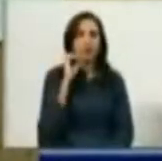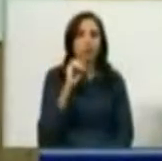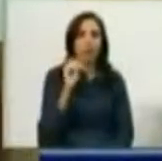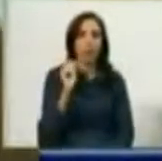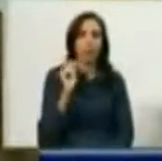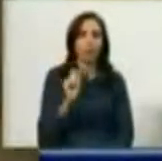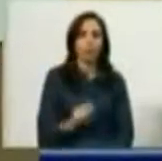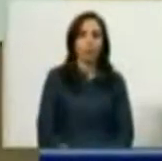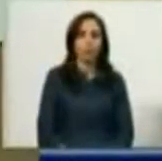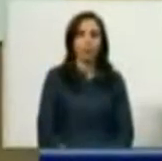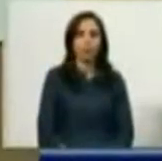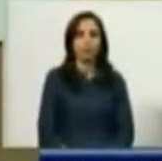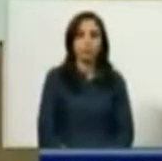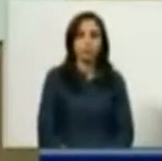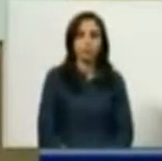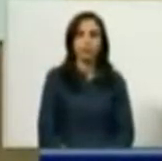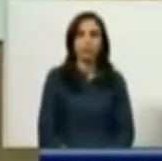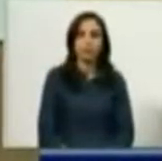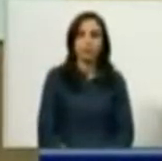irresponsable